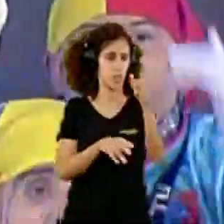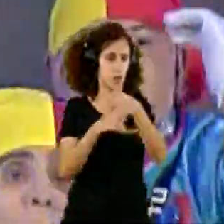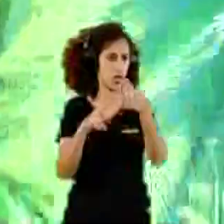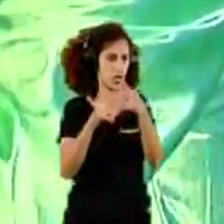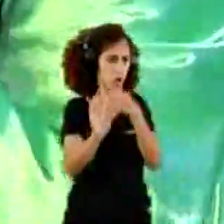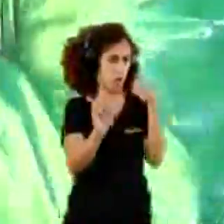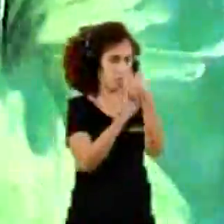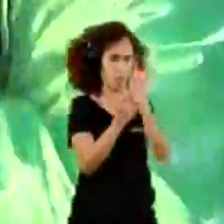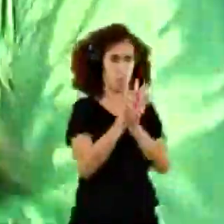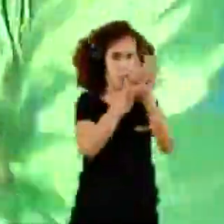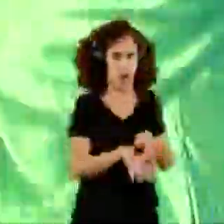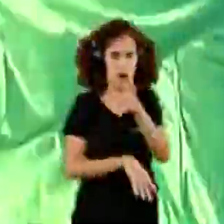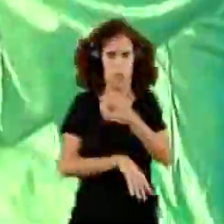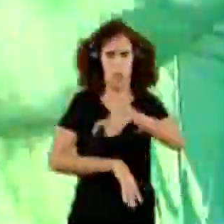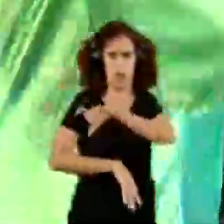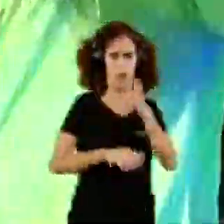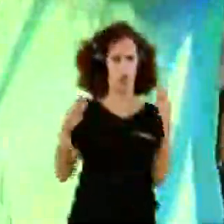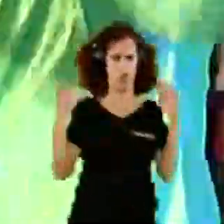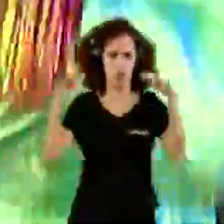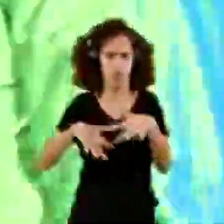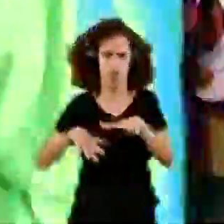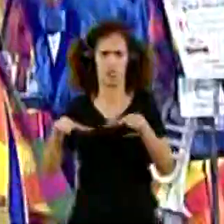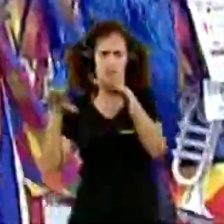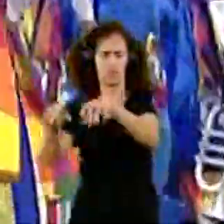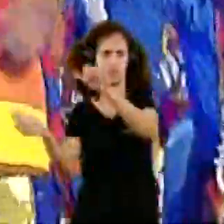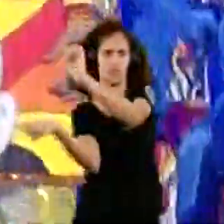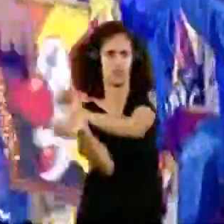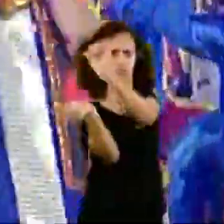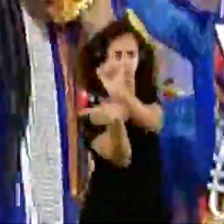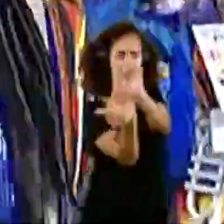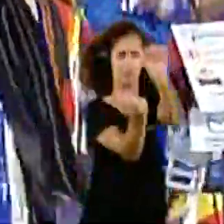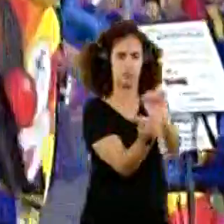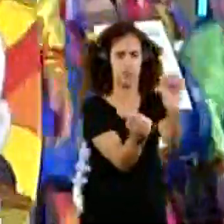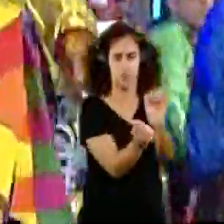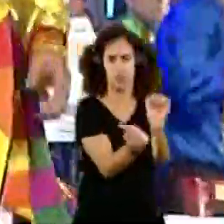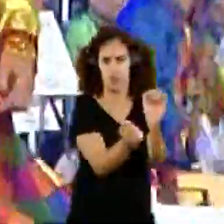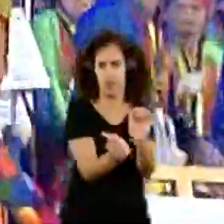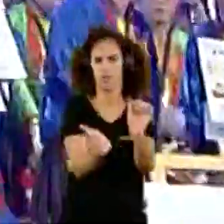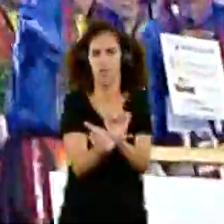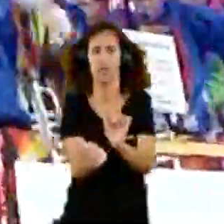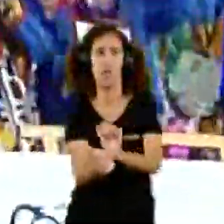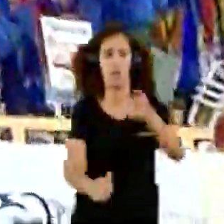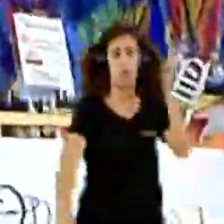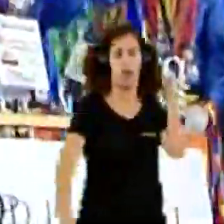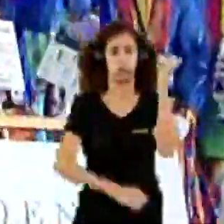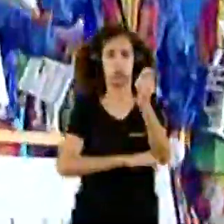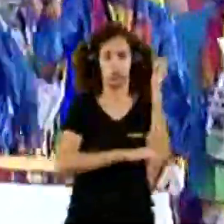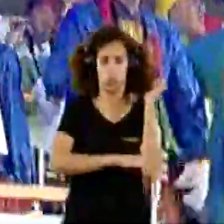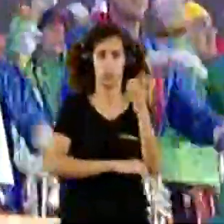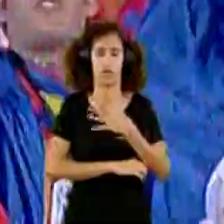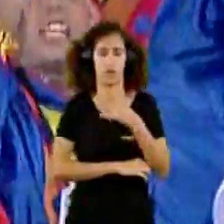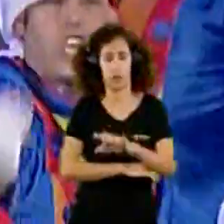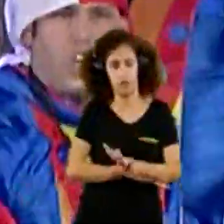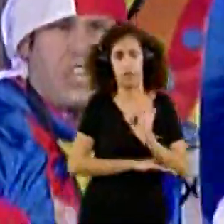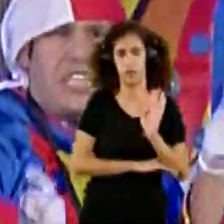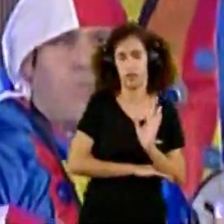ladrones, faltarían policías, sobrarían tantos casos, pues serían miles los que se llevaban un porrazo. Y Rajoy es un ejemplo